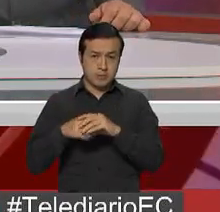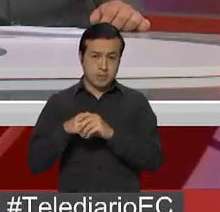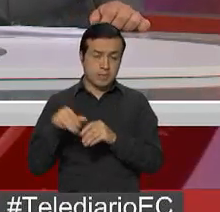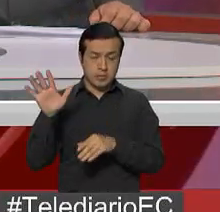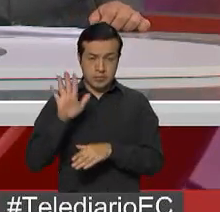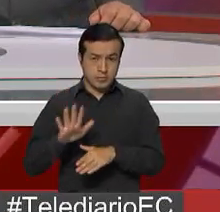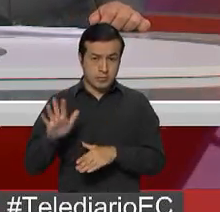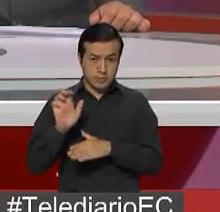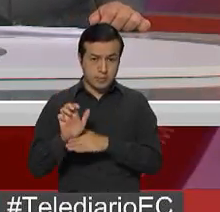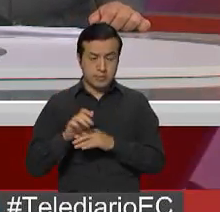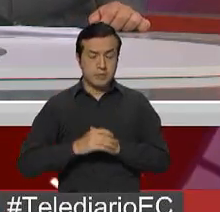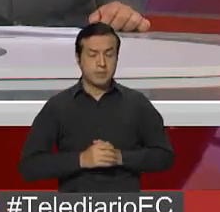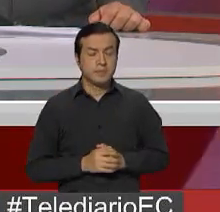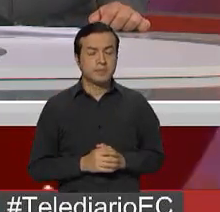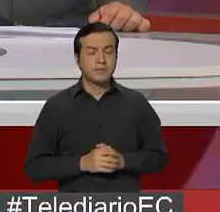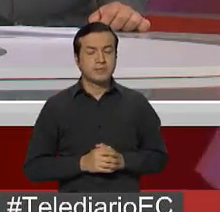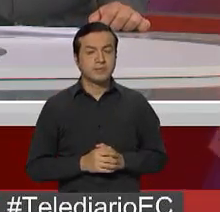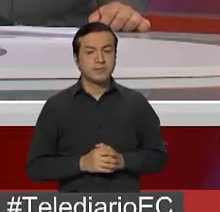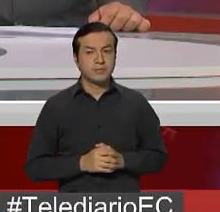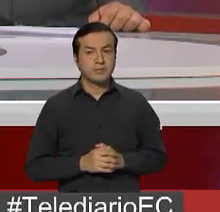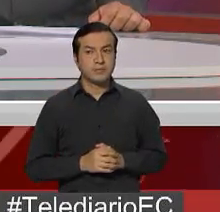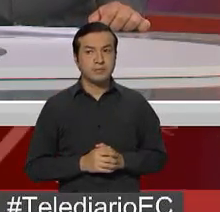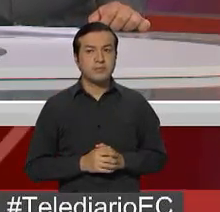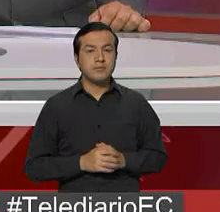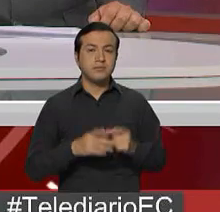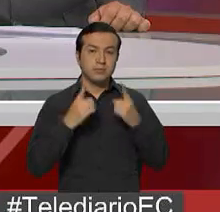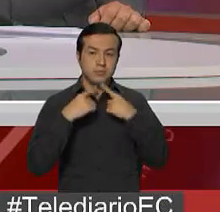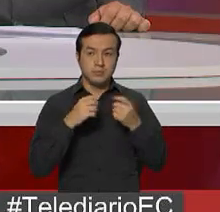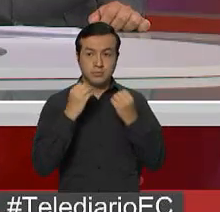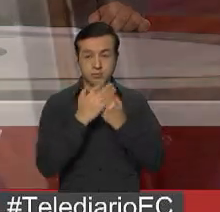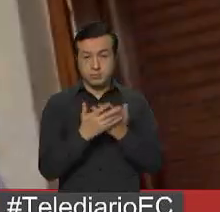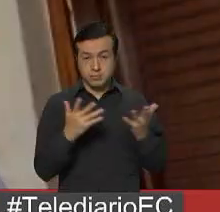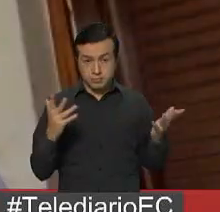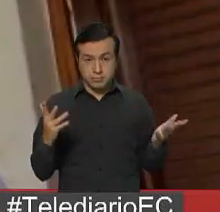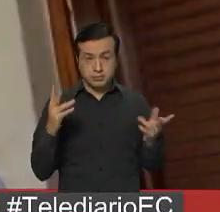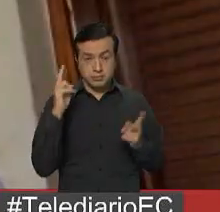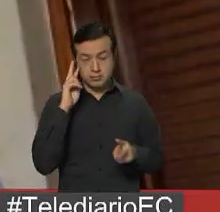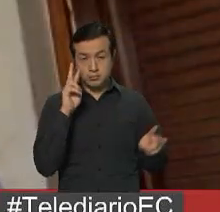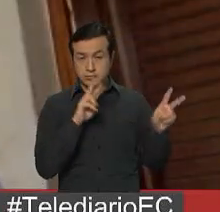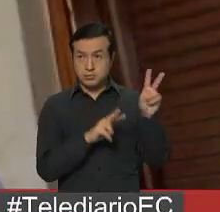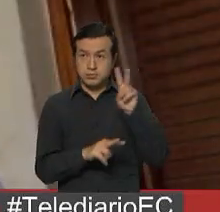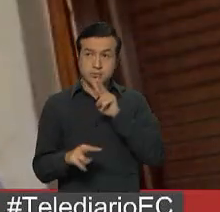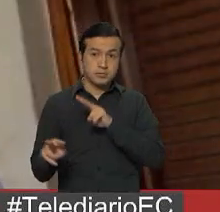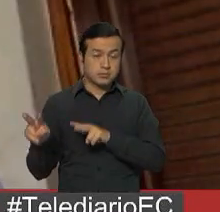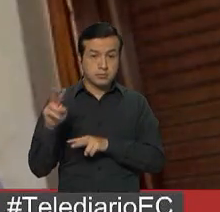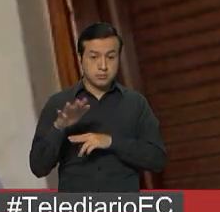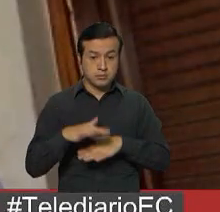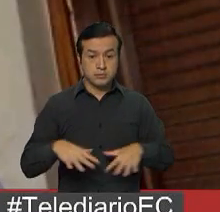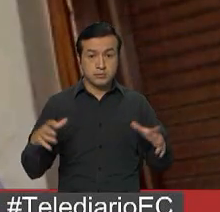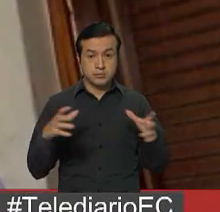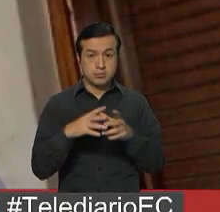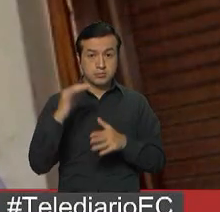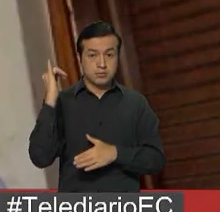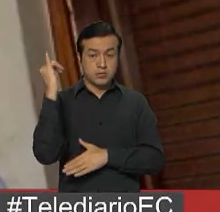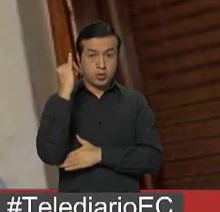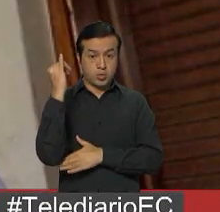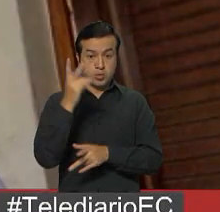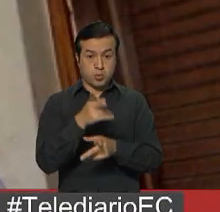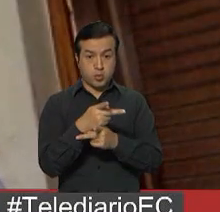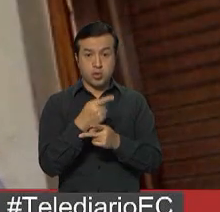país mire como bien se señaló en el reportaje el estudio que nosotros hicimos en la cámara de industrias y producción